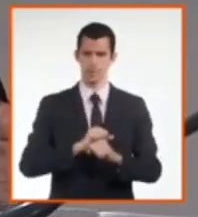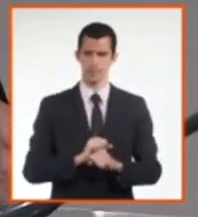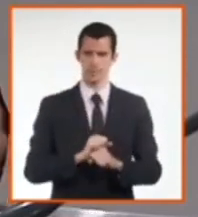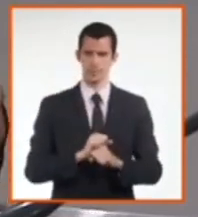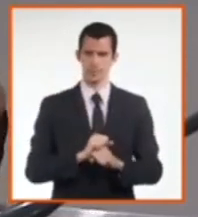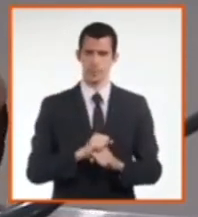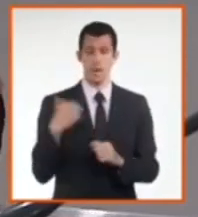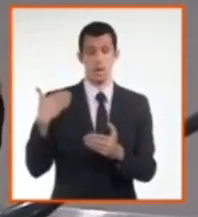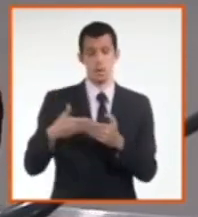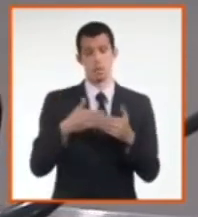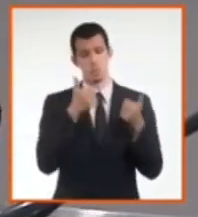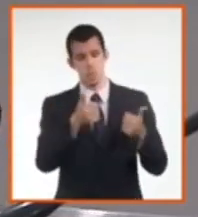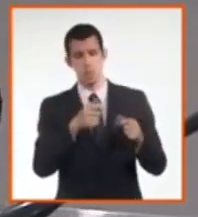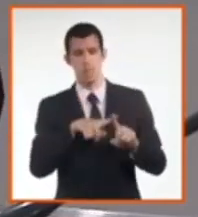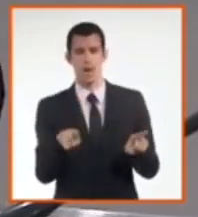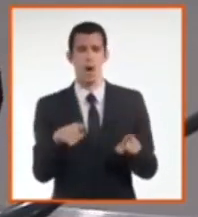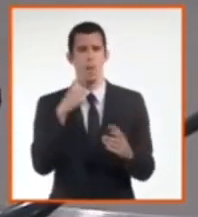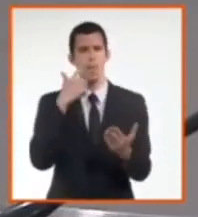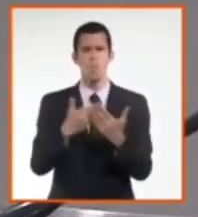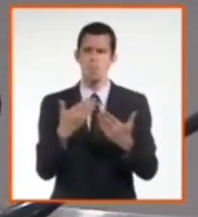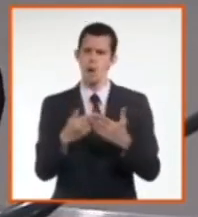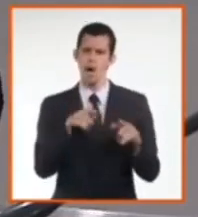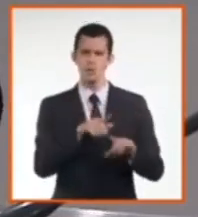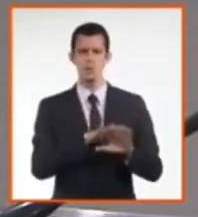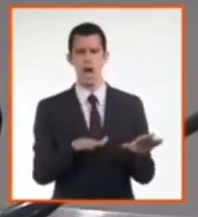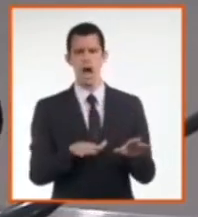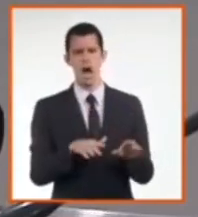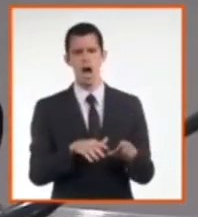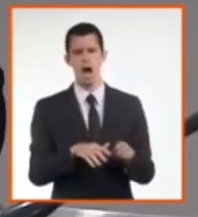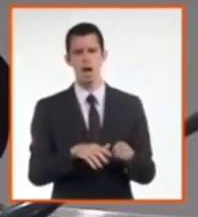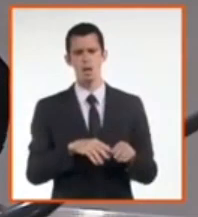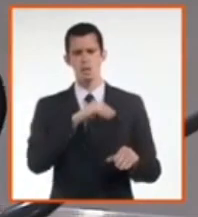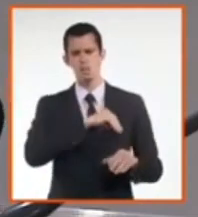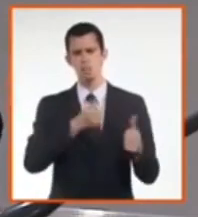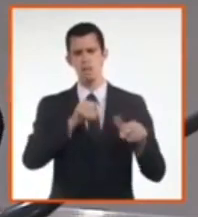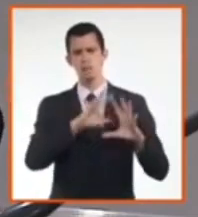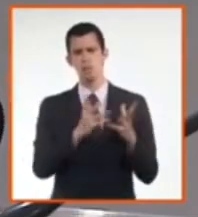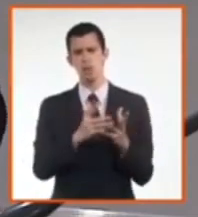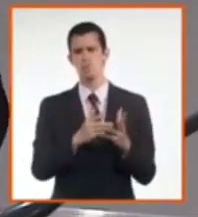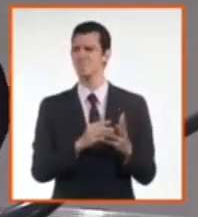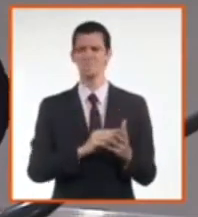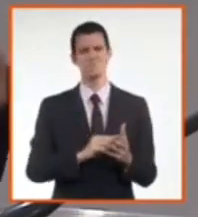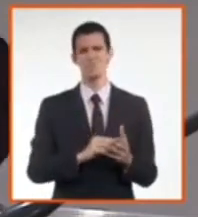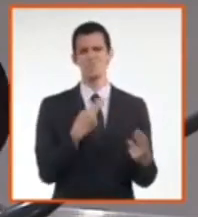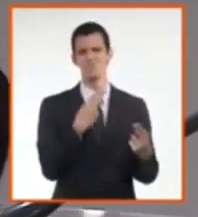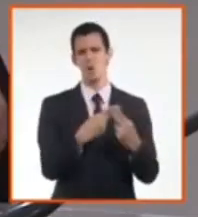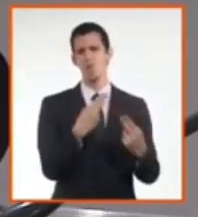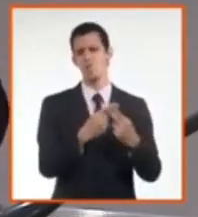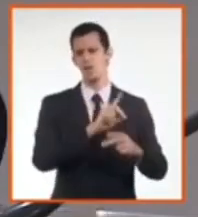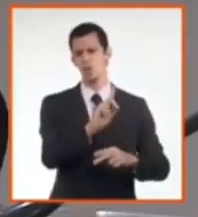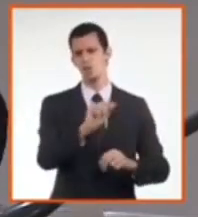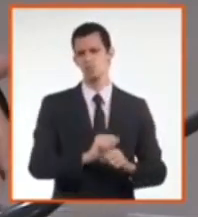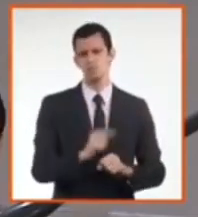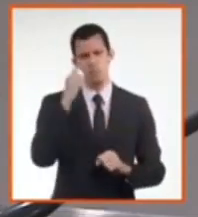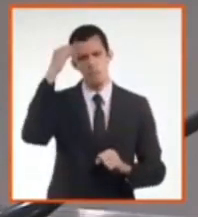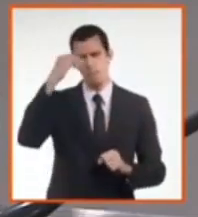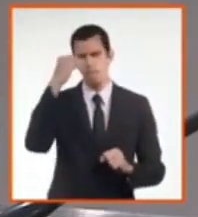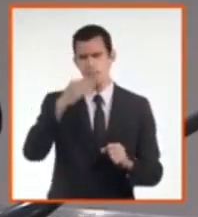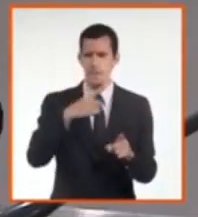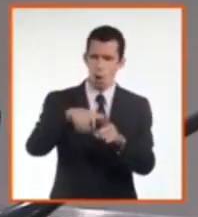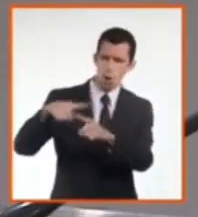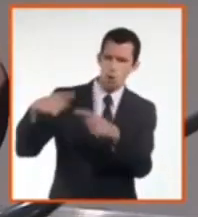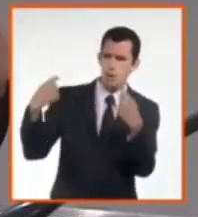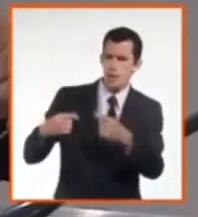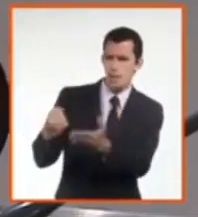para que poder determinar en el primero cuando ocurra la en los primeros síntomas si es denguelo porque puede